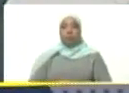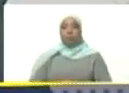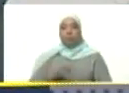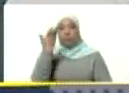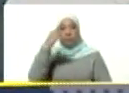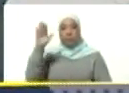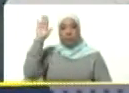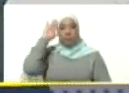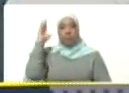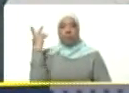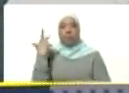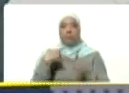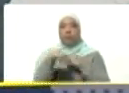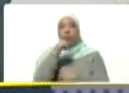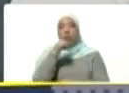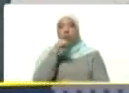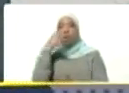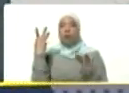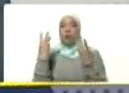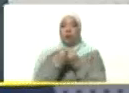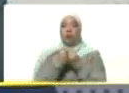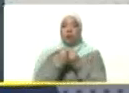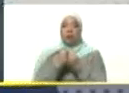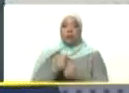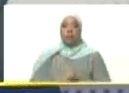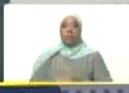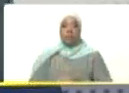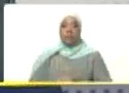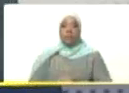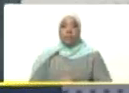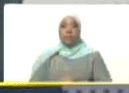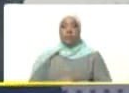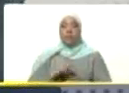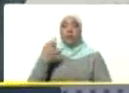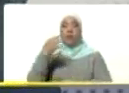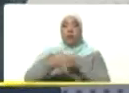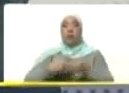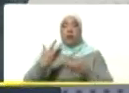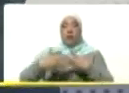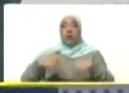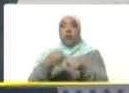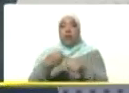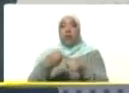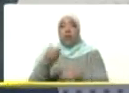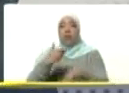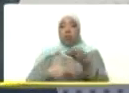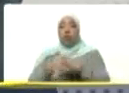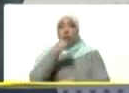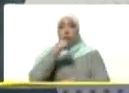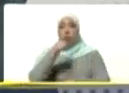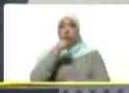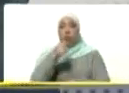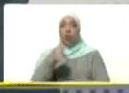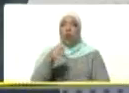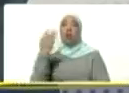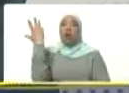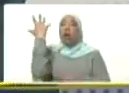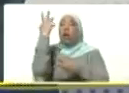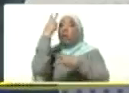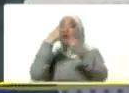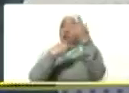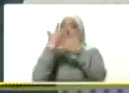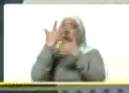y sin vergüenza afirman otra cosa. They are so blinded, son by their self-interested proclamation, tan ciegos a producto